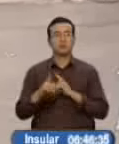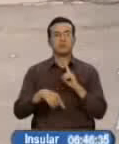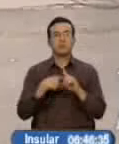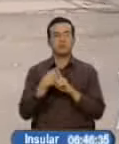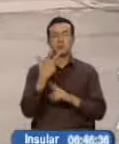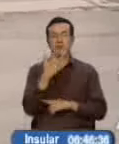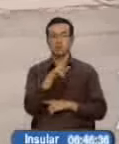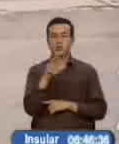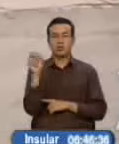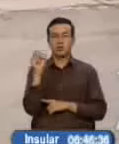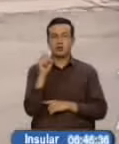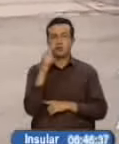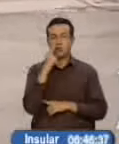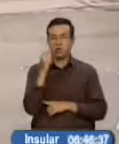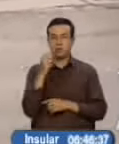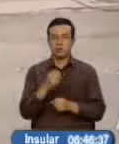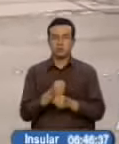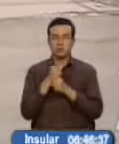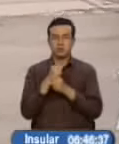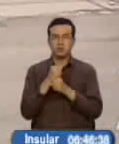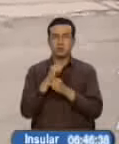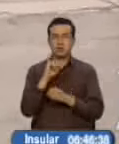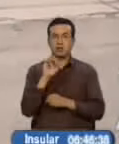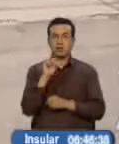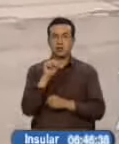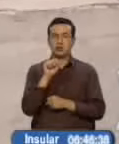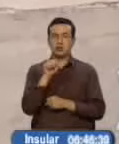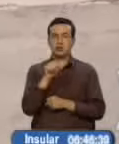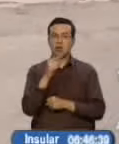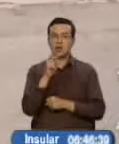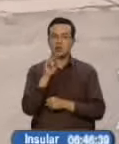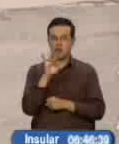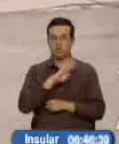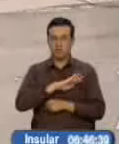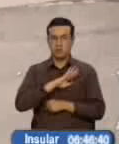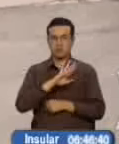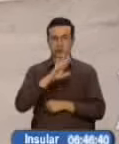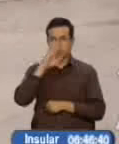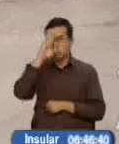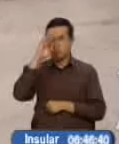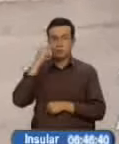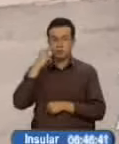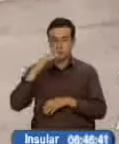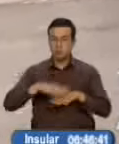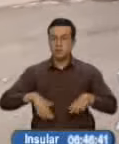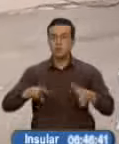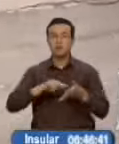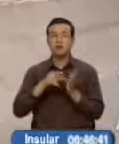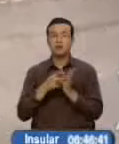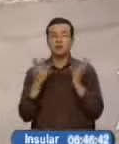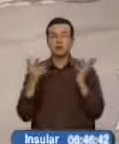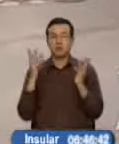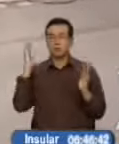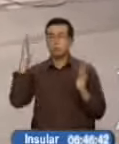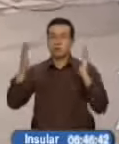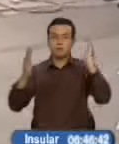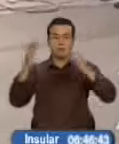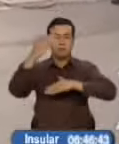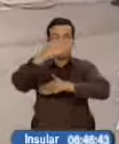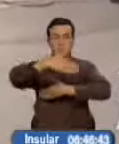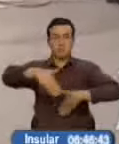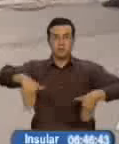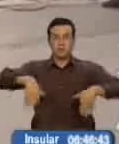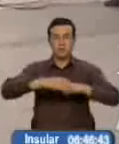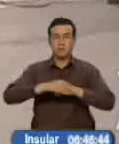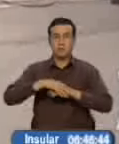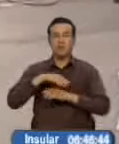tenemos 300 hombres de seguridad del circuito Iñaquito que están destinados para los corredores. Esto quiere decir las vías aledañas como